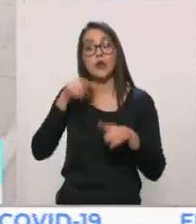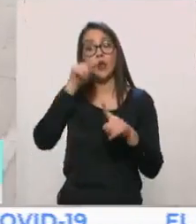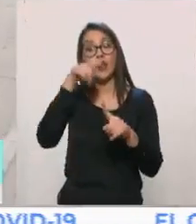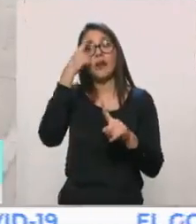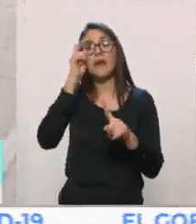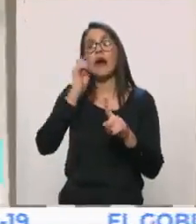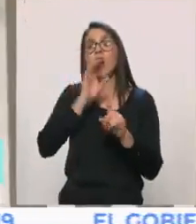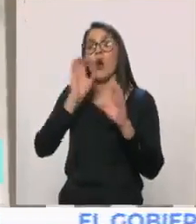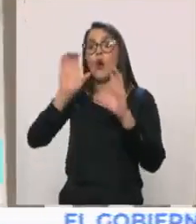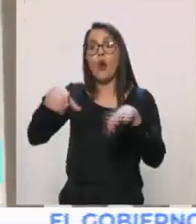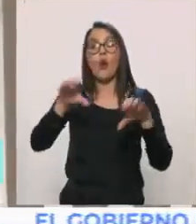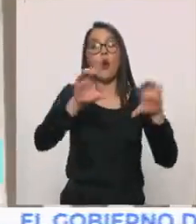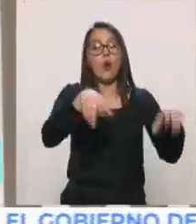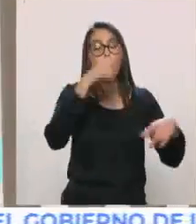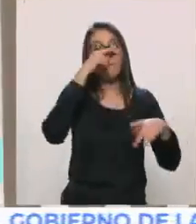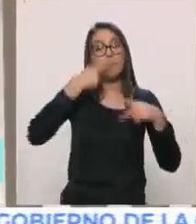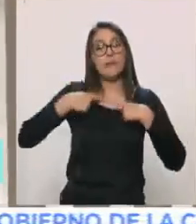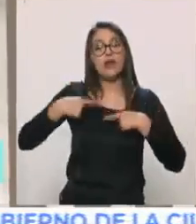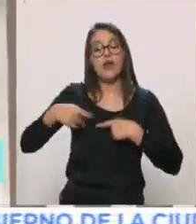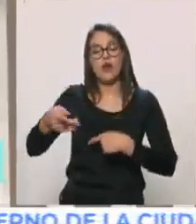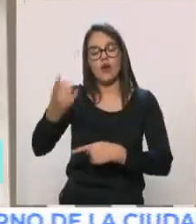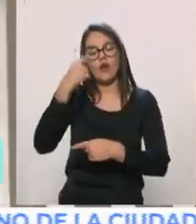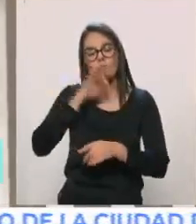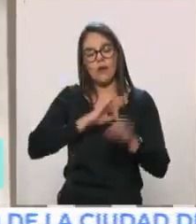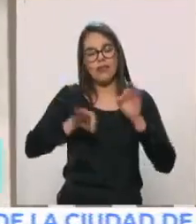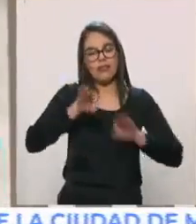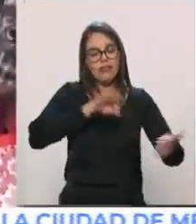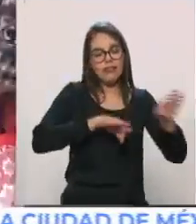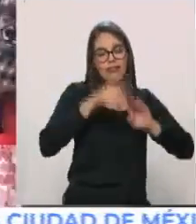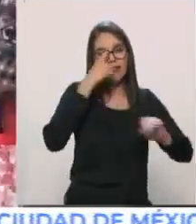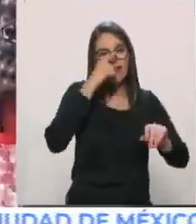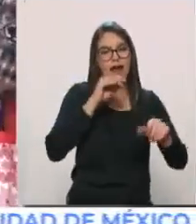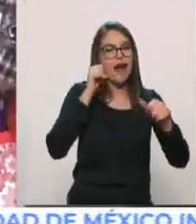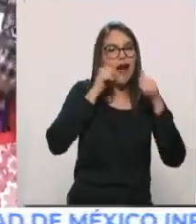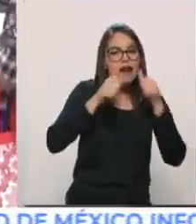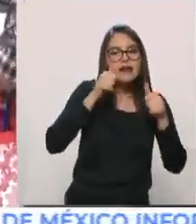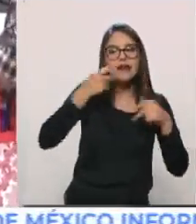COVID-19 en la capital del país. Enrique Muñiz, 21 Noticias.